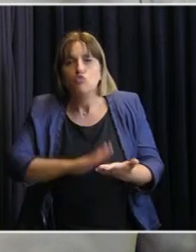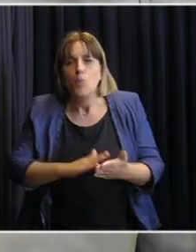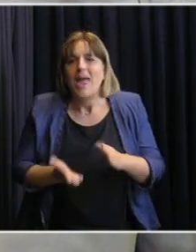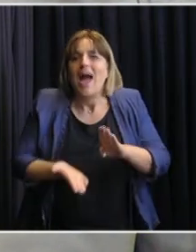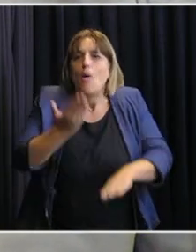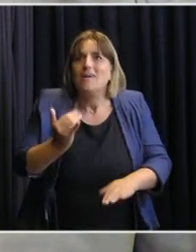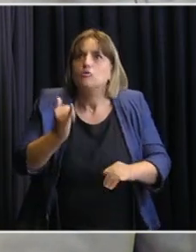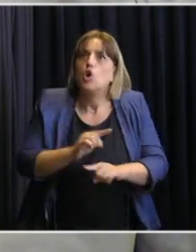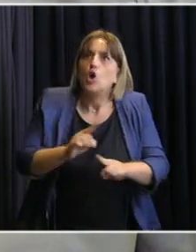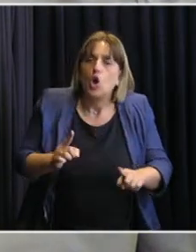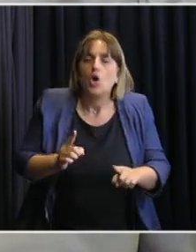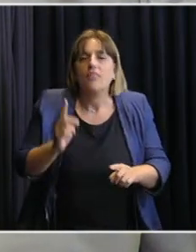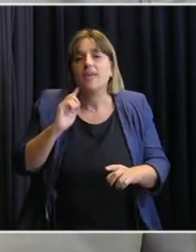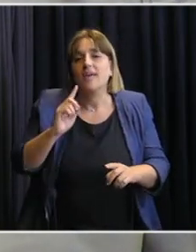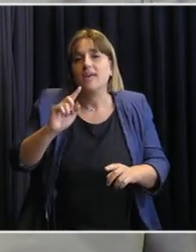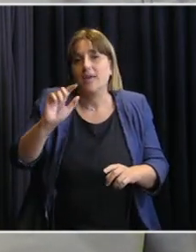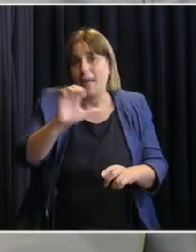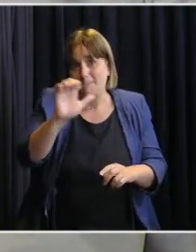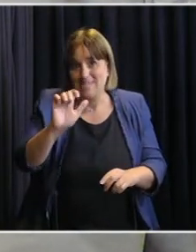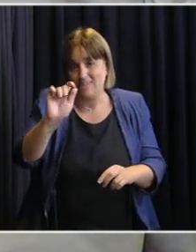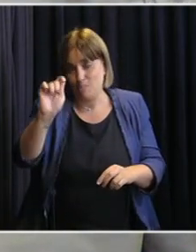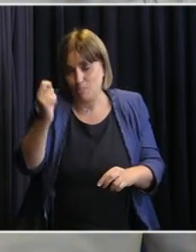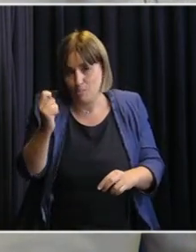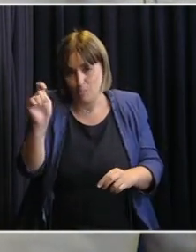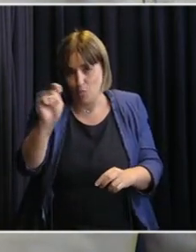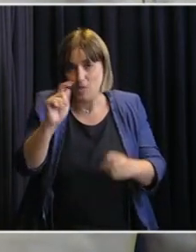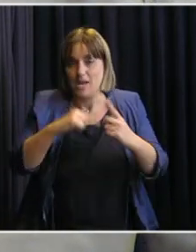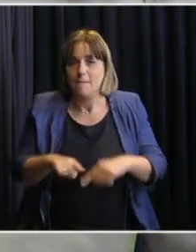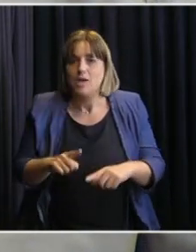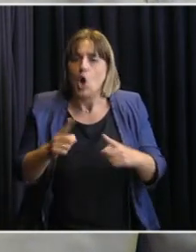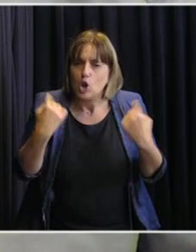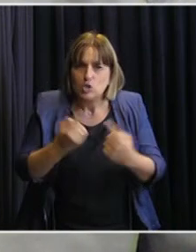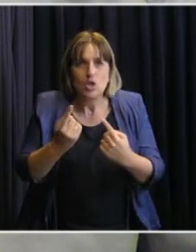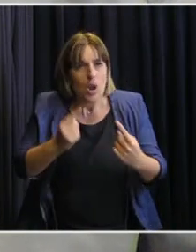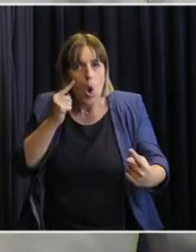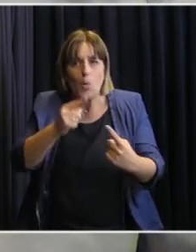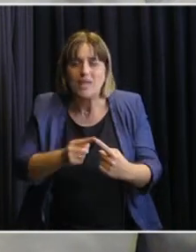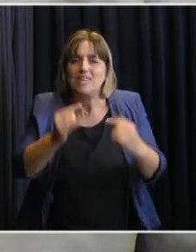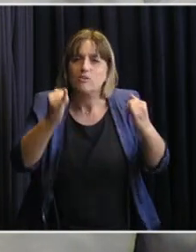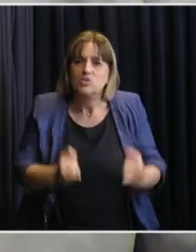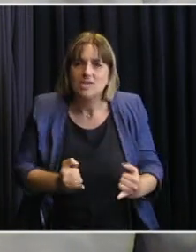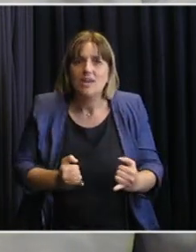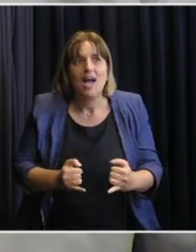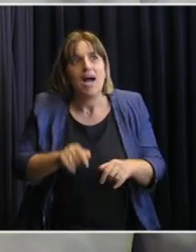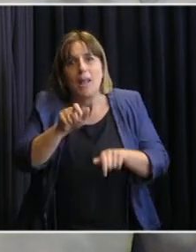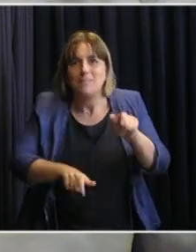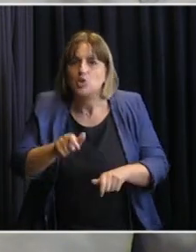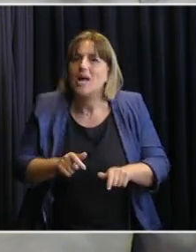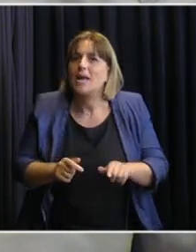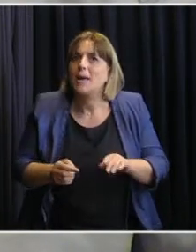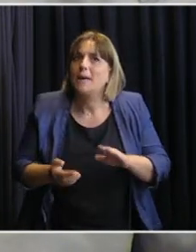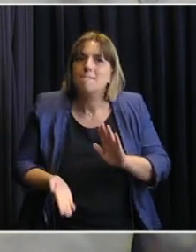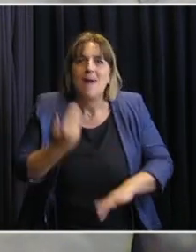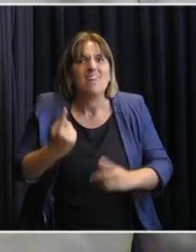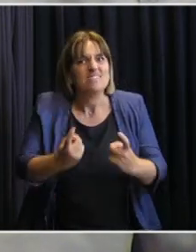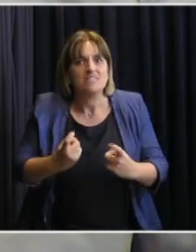Nosotros estamos tratando de tener políticas focalizadas. Y son políticas focalizadas a lo que menos tienen, a lo que más están sufriendo